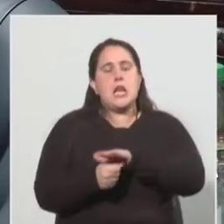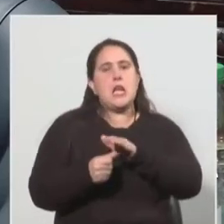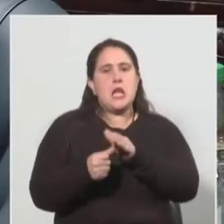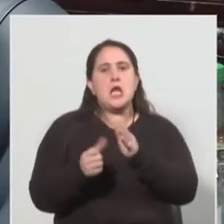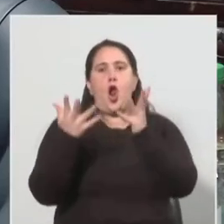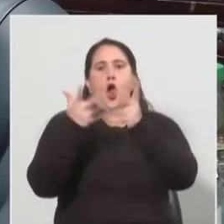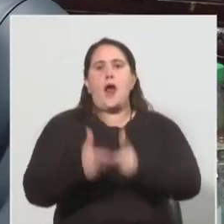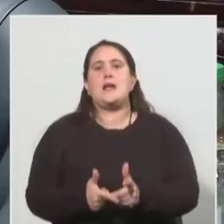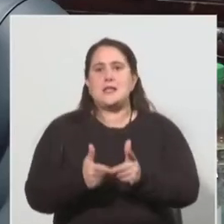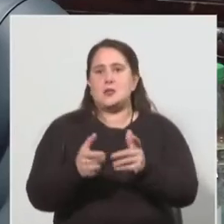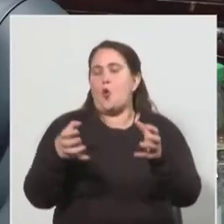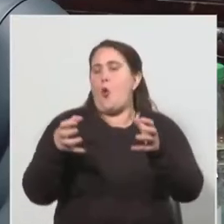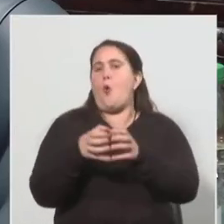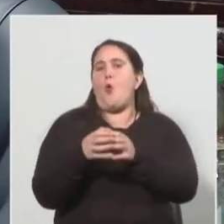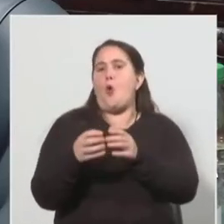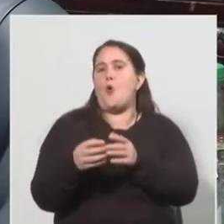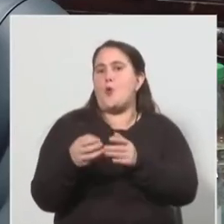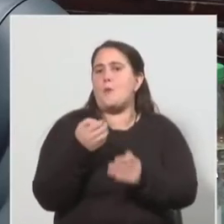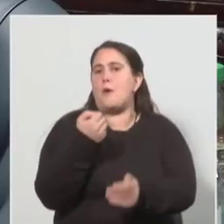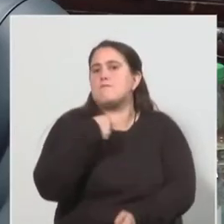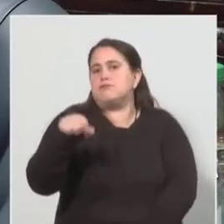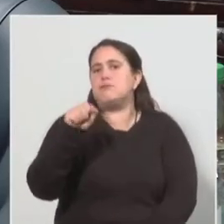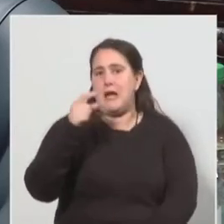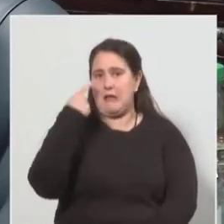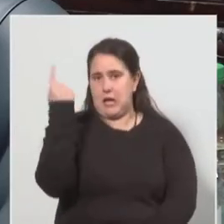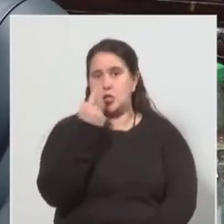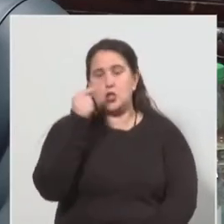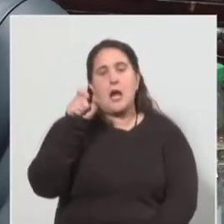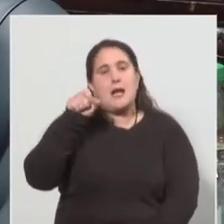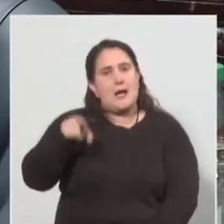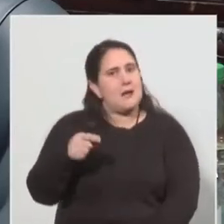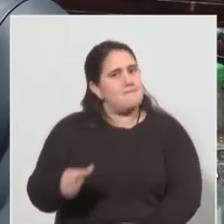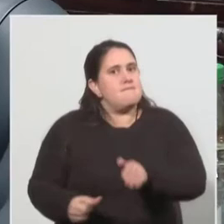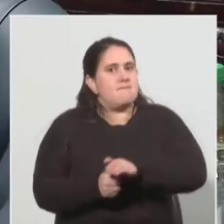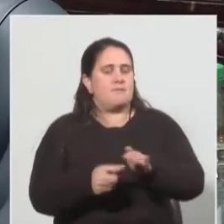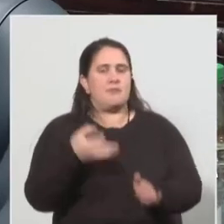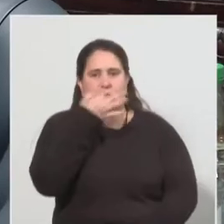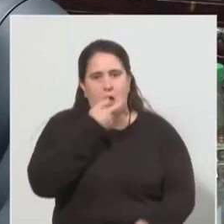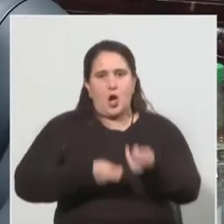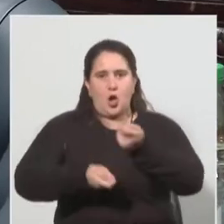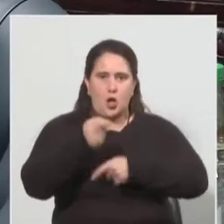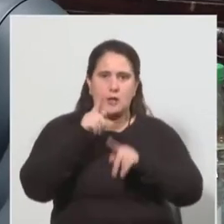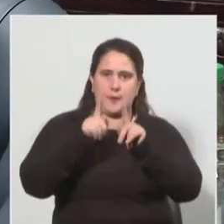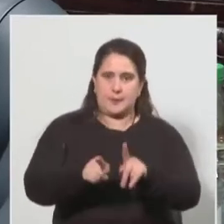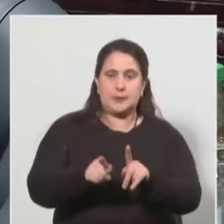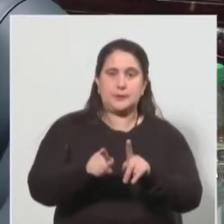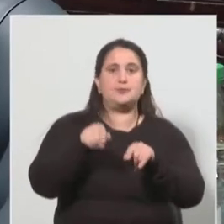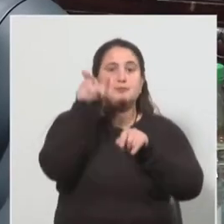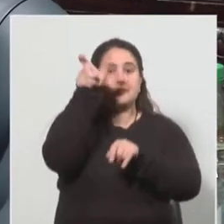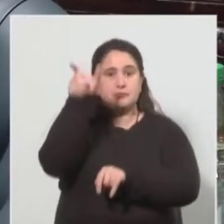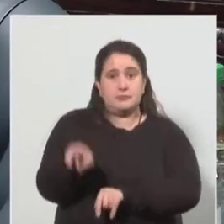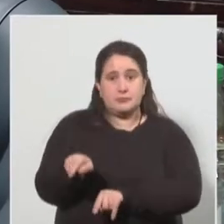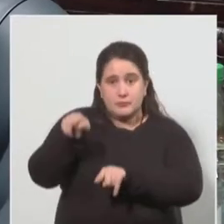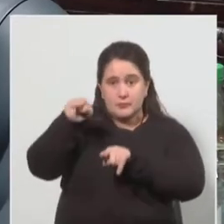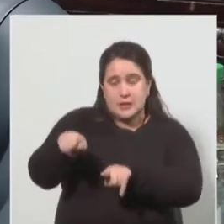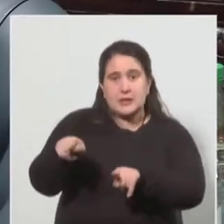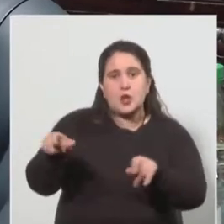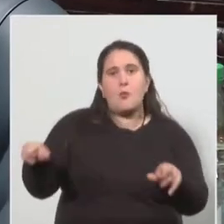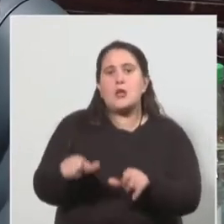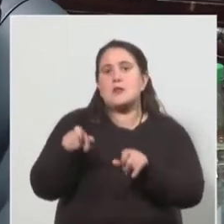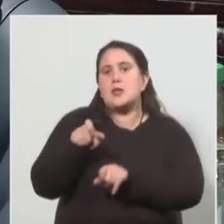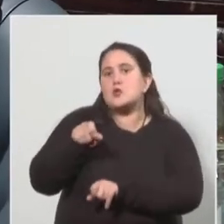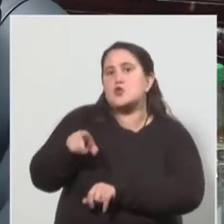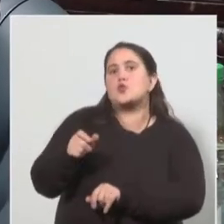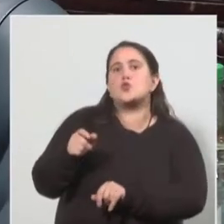criminal internacional, un peso pesado del narcotráfico, una figura que ha tomado como actividad